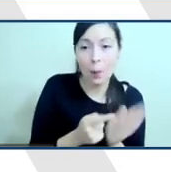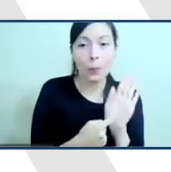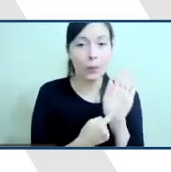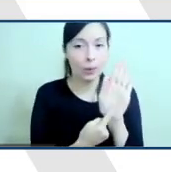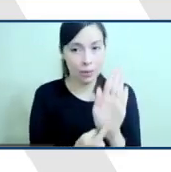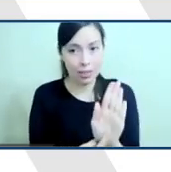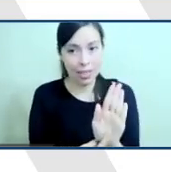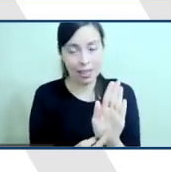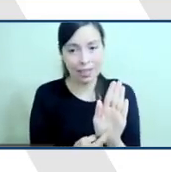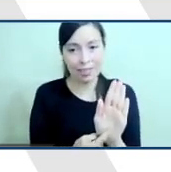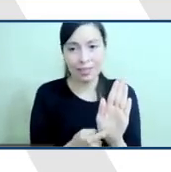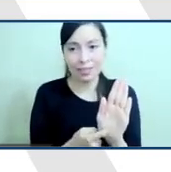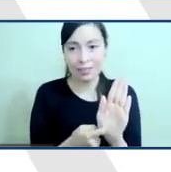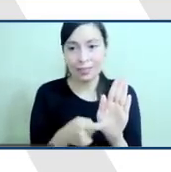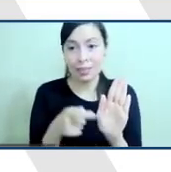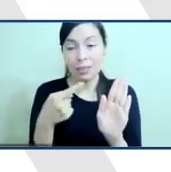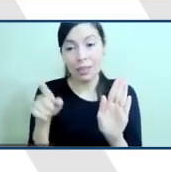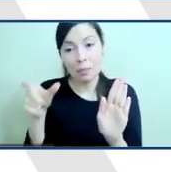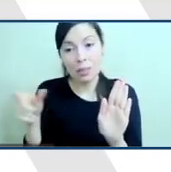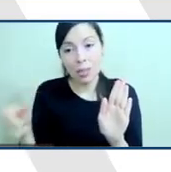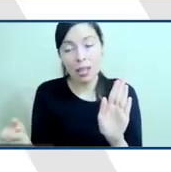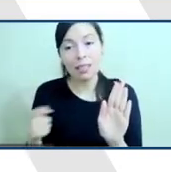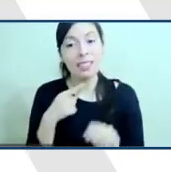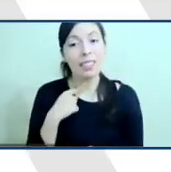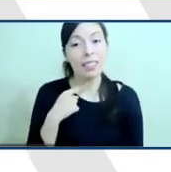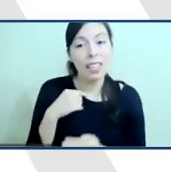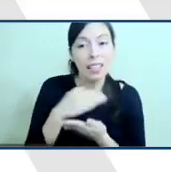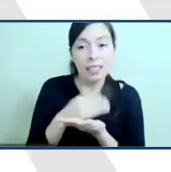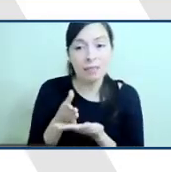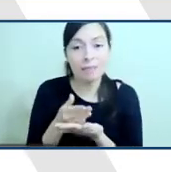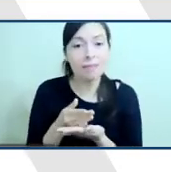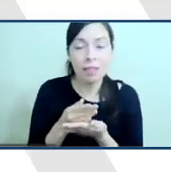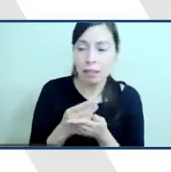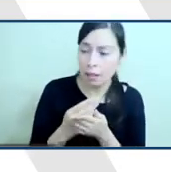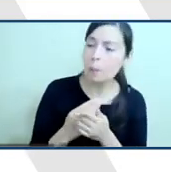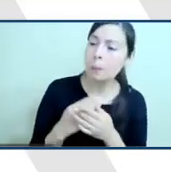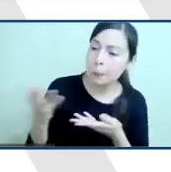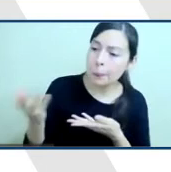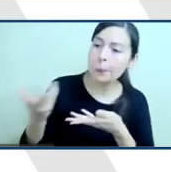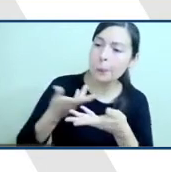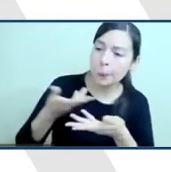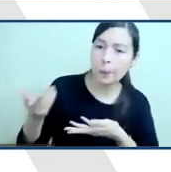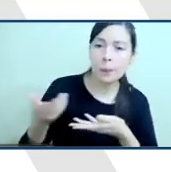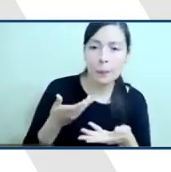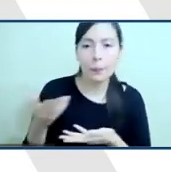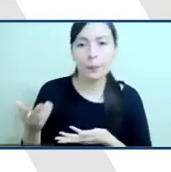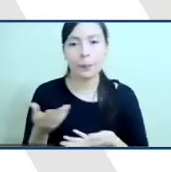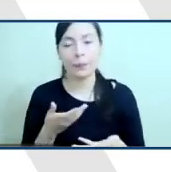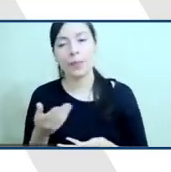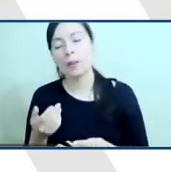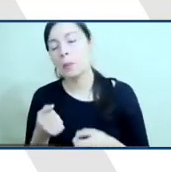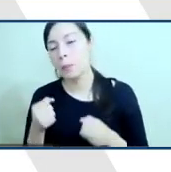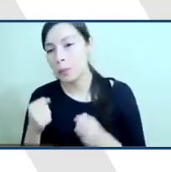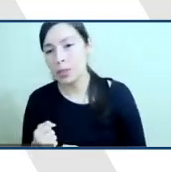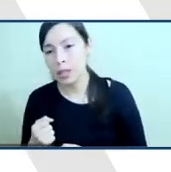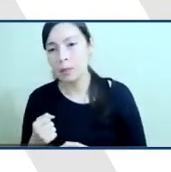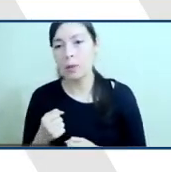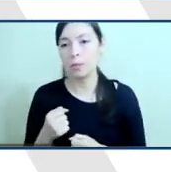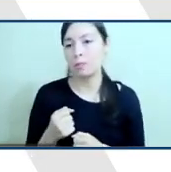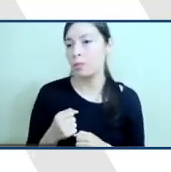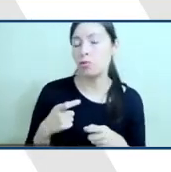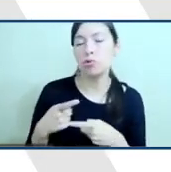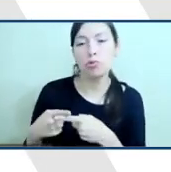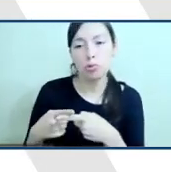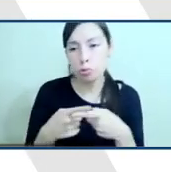quien nos visita queriendo hacer algo interesante, de manera de poder poner sobre la mesa qué facilidades que vamos a dar y que vamos a ser súper buenos